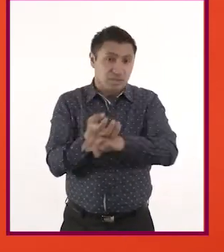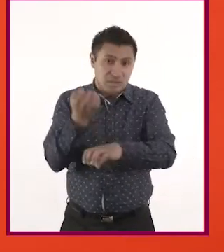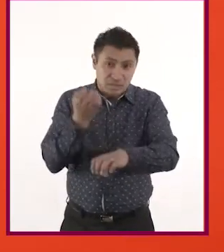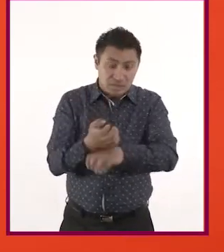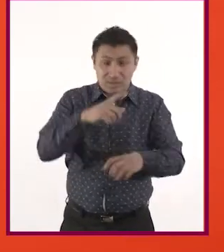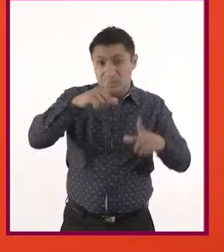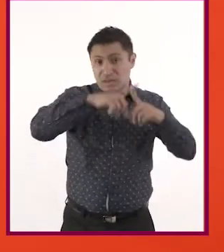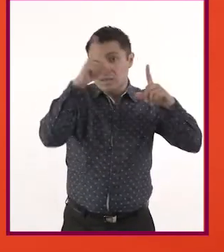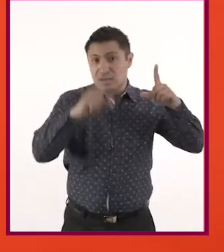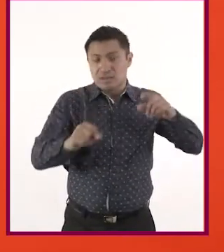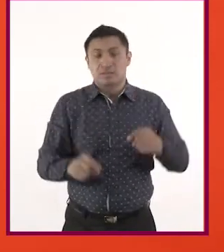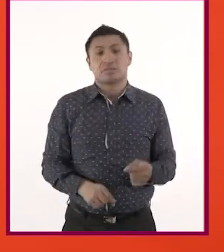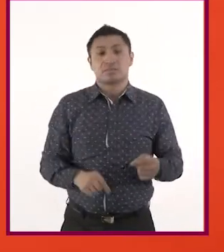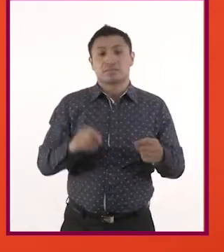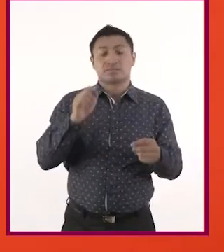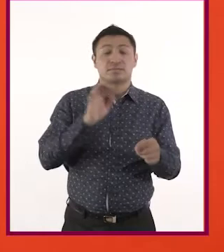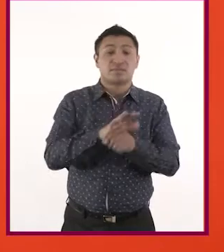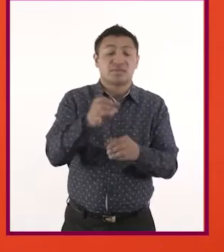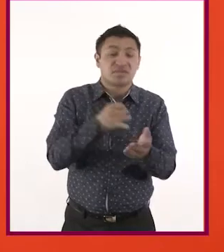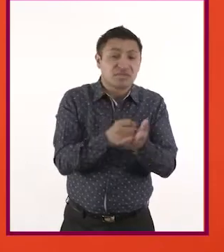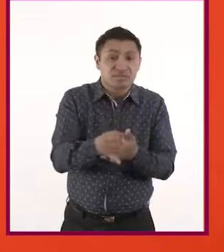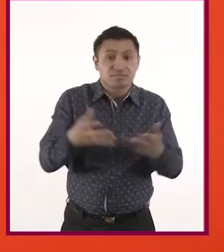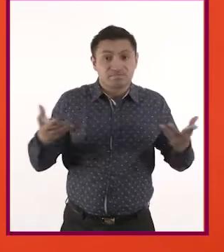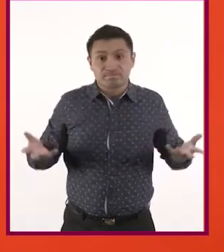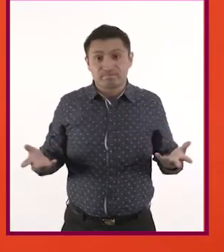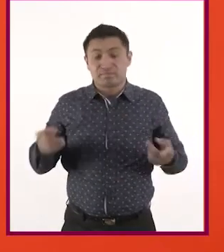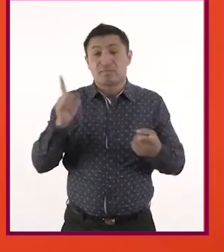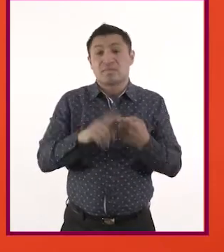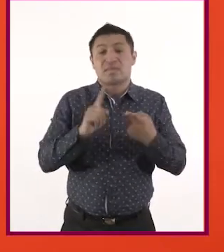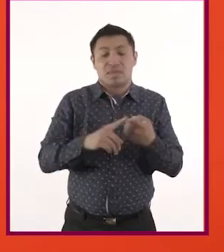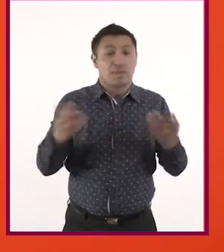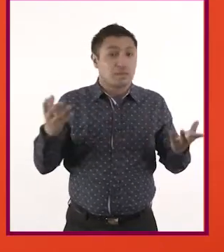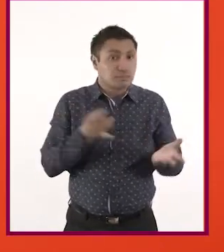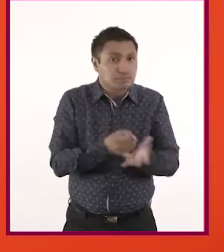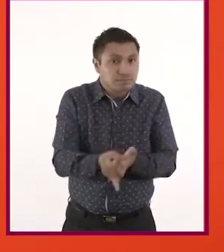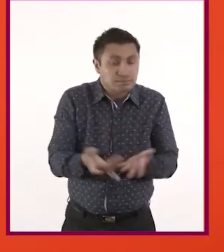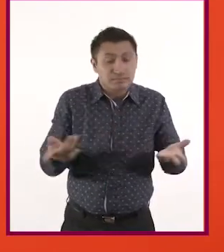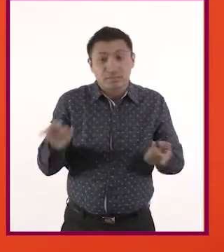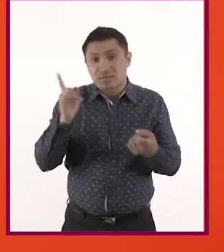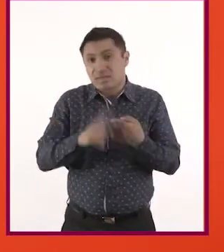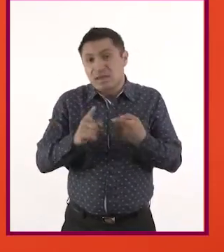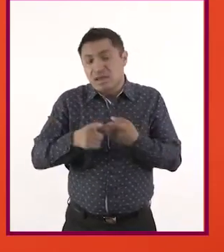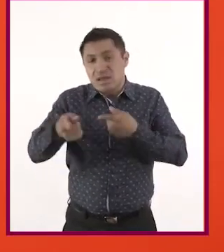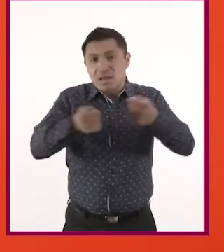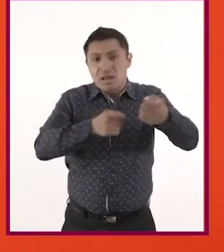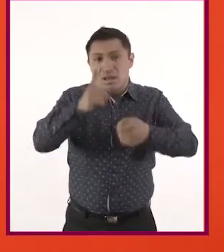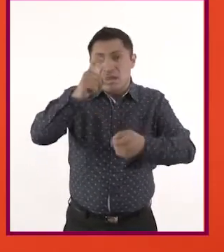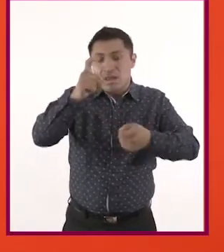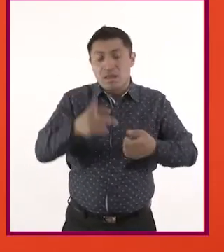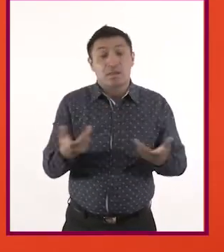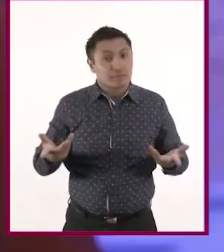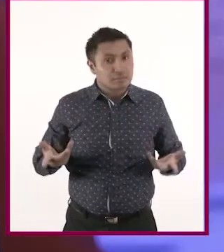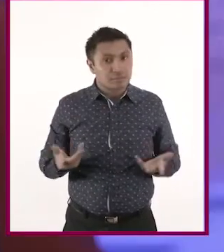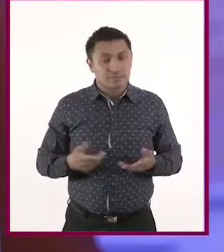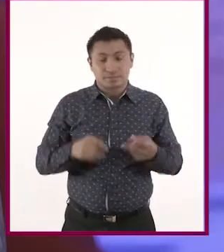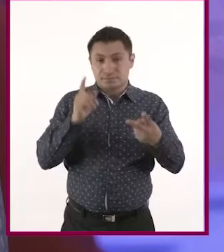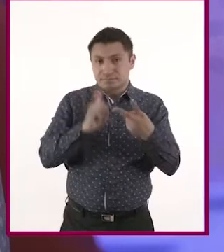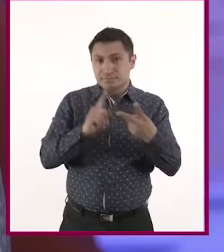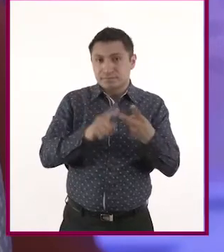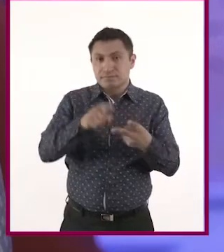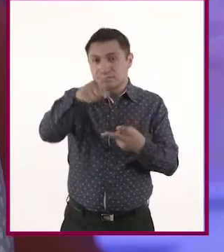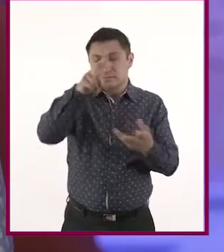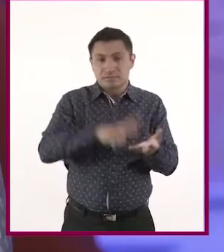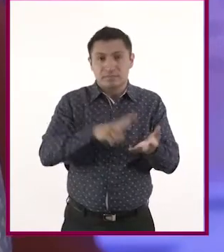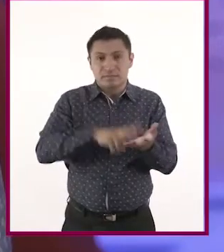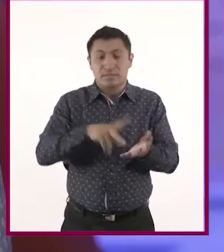en el país. ¿Qué decisiones se están tomando? ¿Quiénes las están tomando? ¿Quiénes controlan el agua en tu estado? 2.